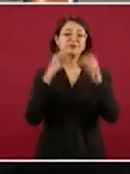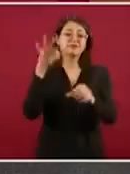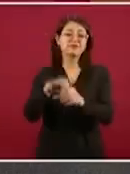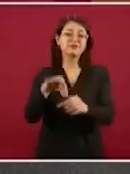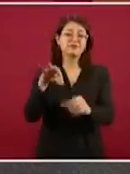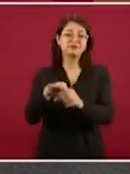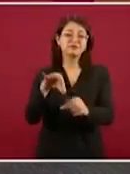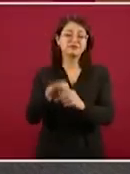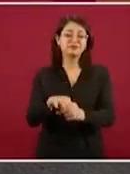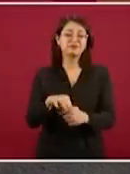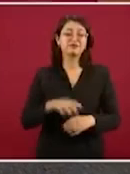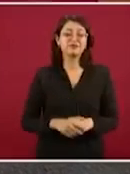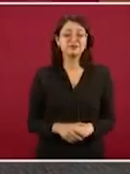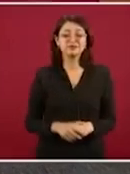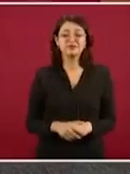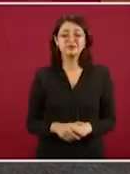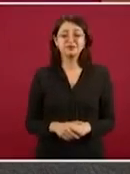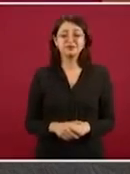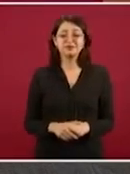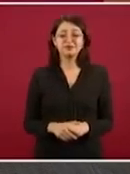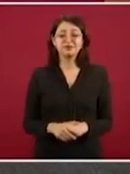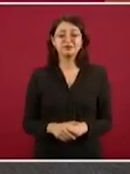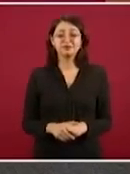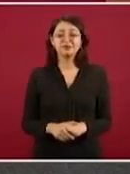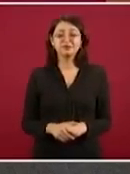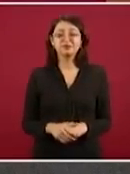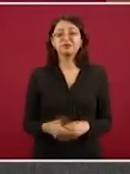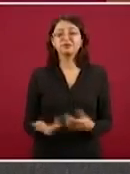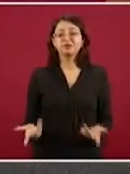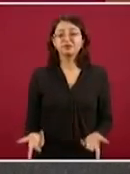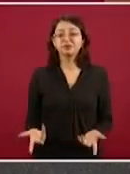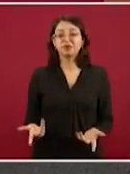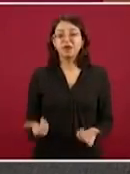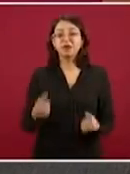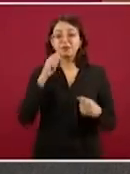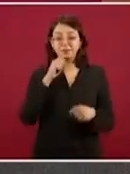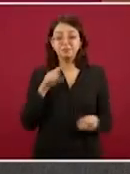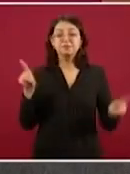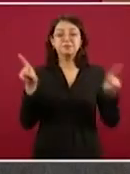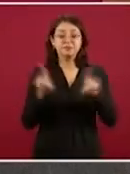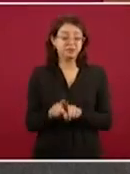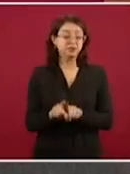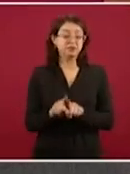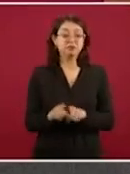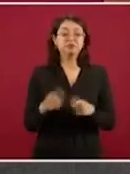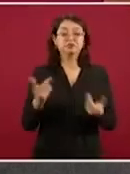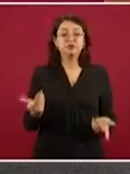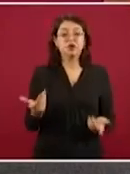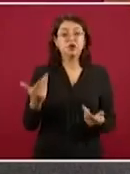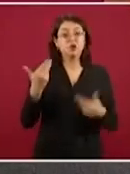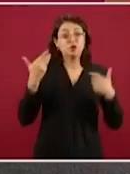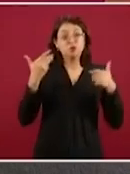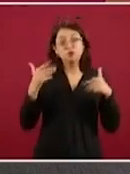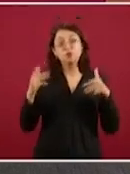Y que aportó dinero a la campaña donde yo fui